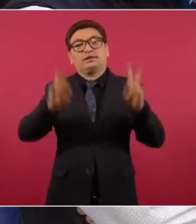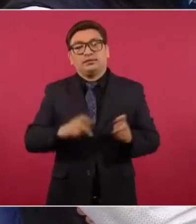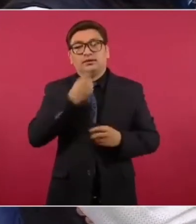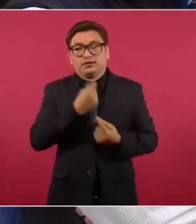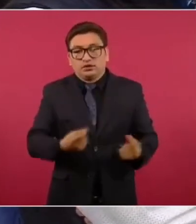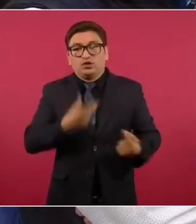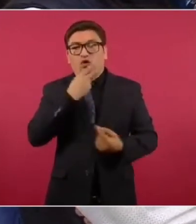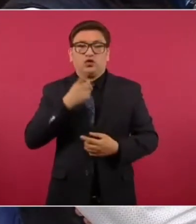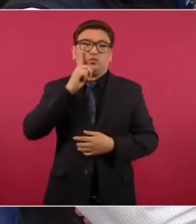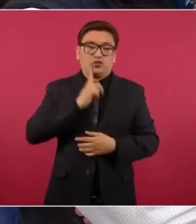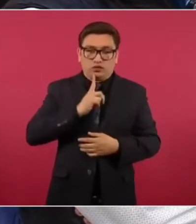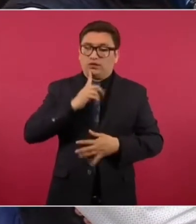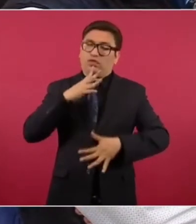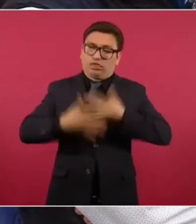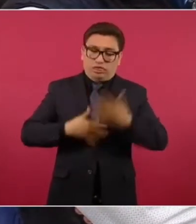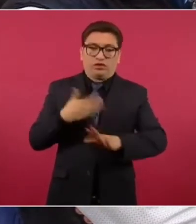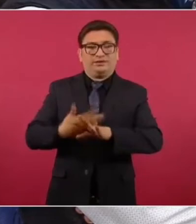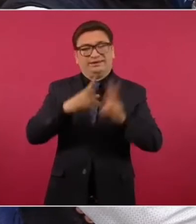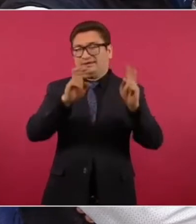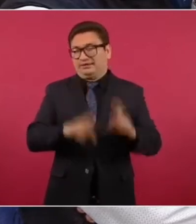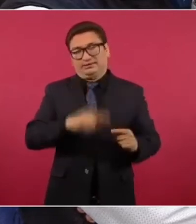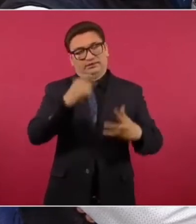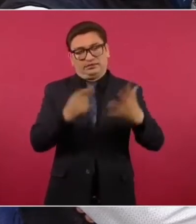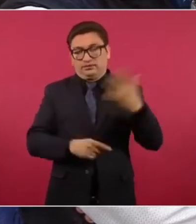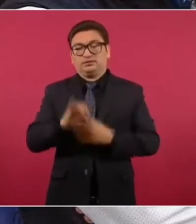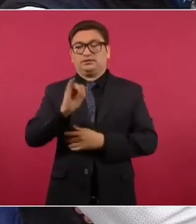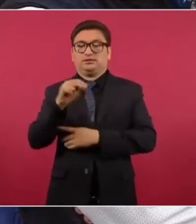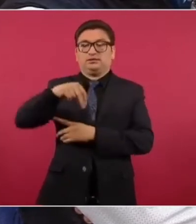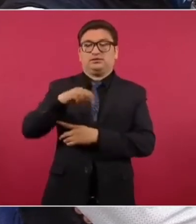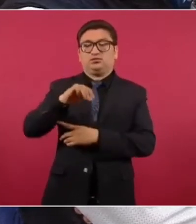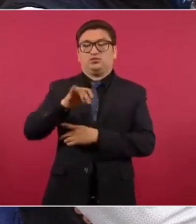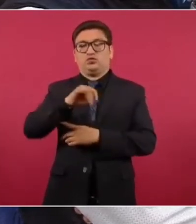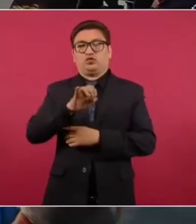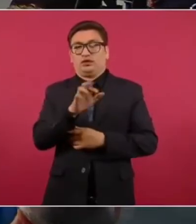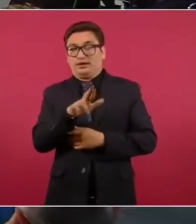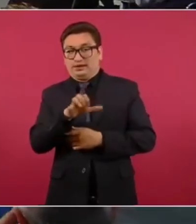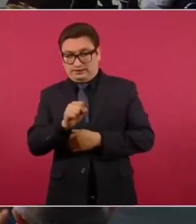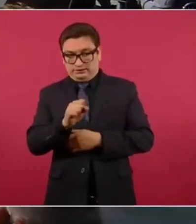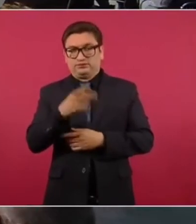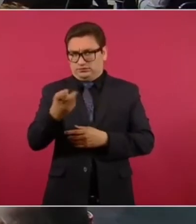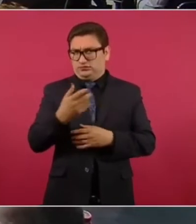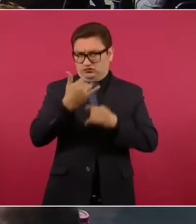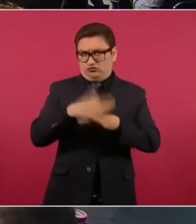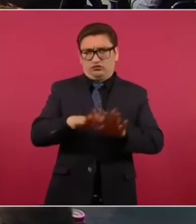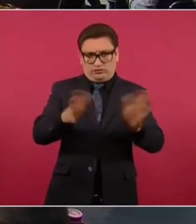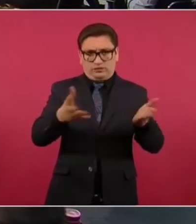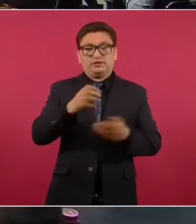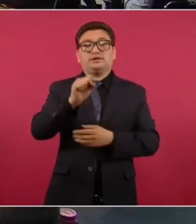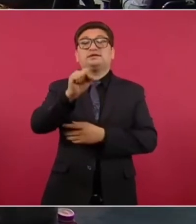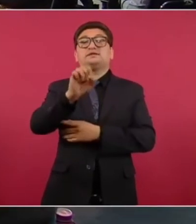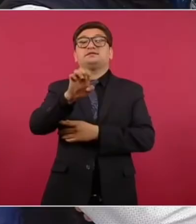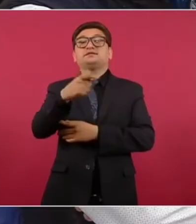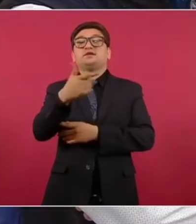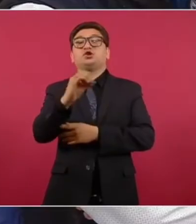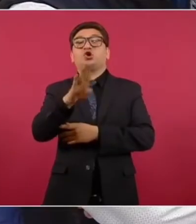que están siendo violentados, que trajo InMujeres, que o sea… Pues sí se hace el informe, ¿no? Se hace en Segov, pero